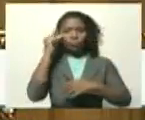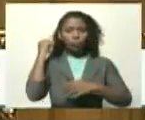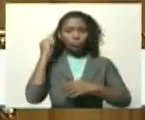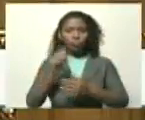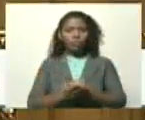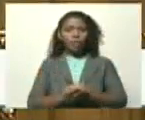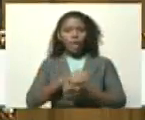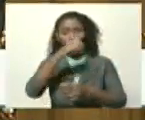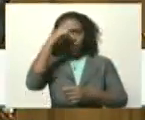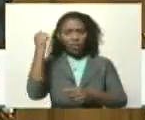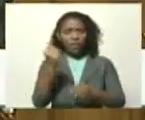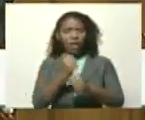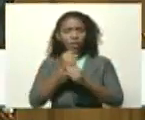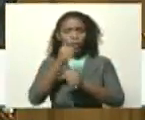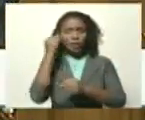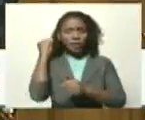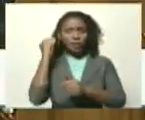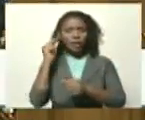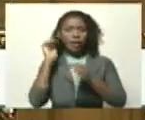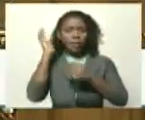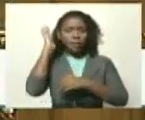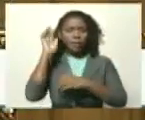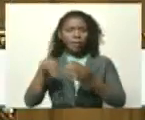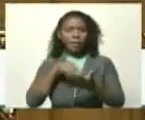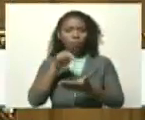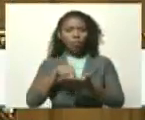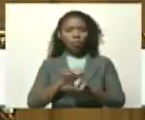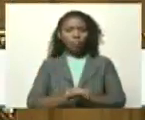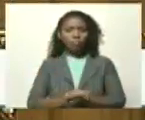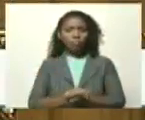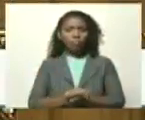los trabajadores de la Asamblea Nacional.